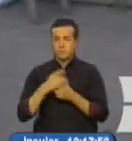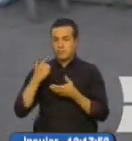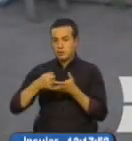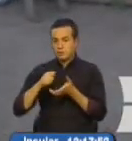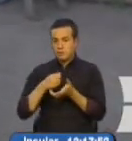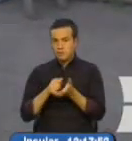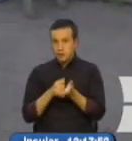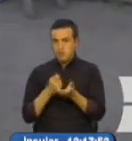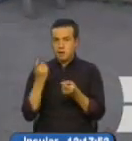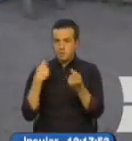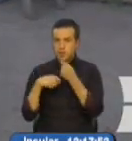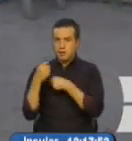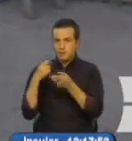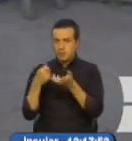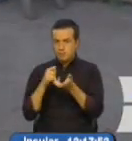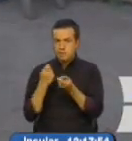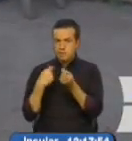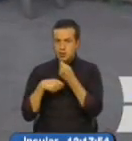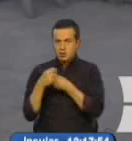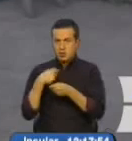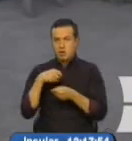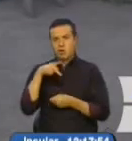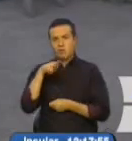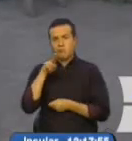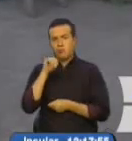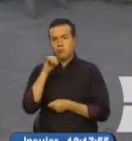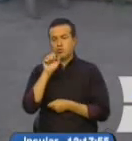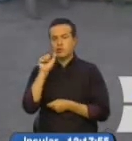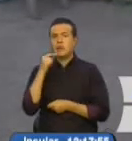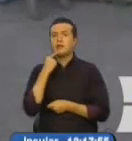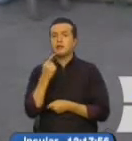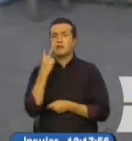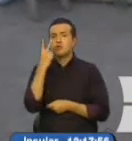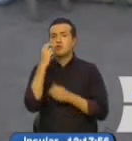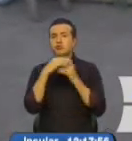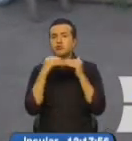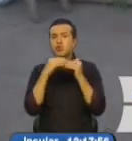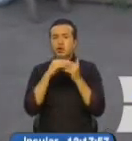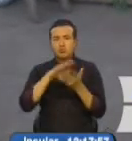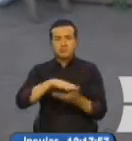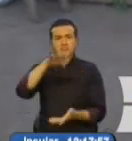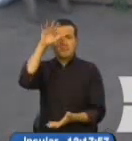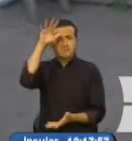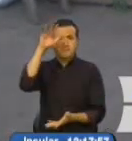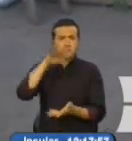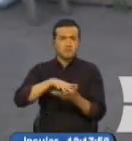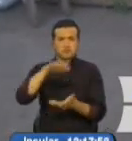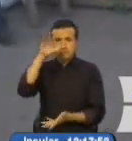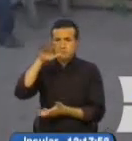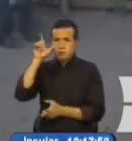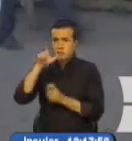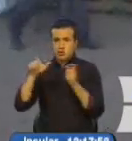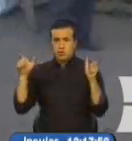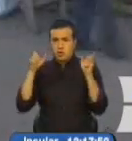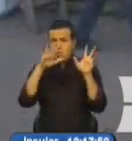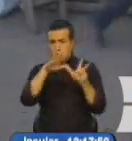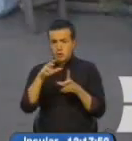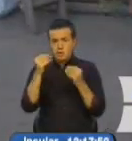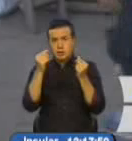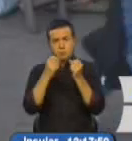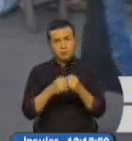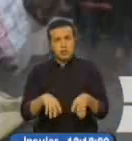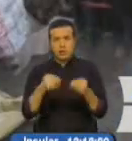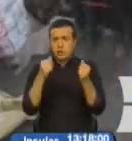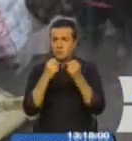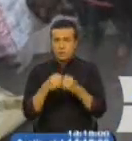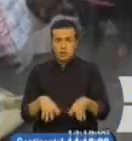venido comercializándose últimamente, una variedad, la puya, hasta en $2 el saco, lo cual ha hecho que los agricultores pierdan grandes cantidades de